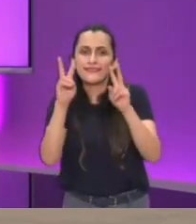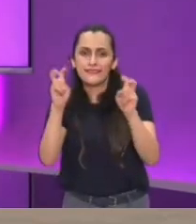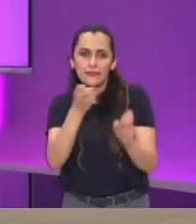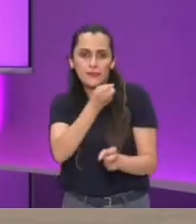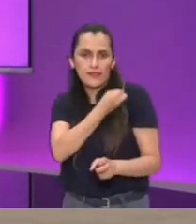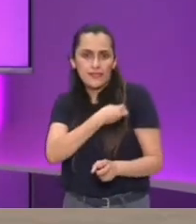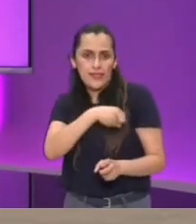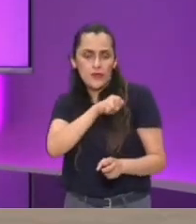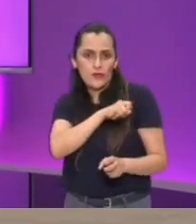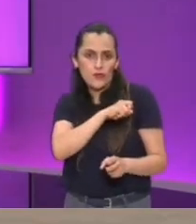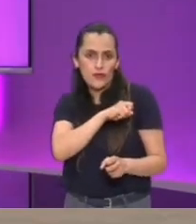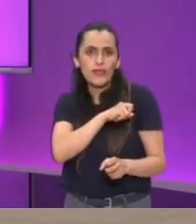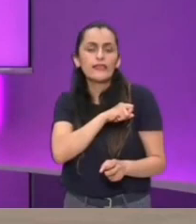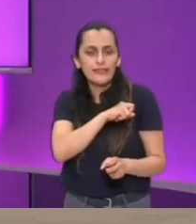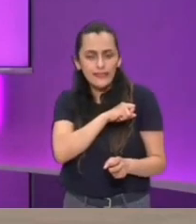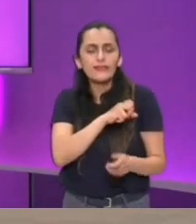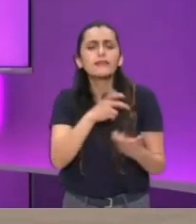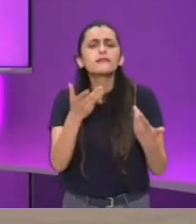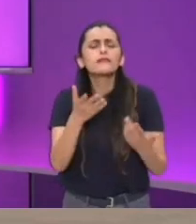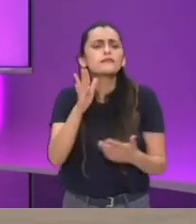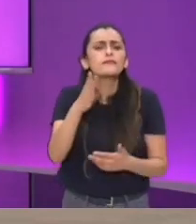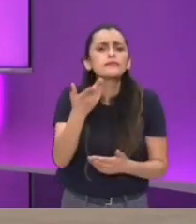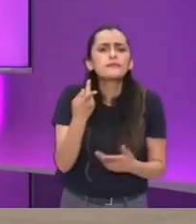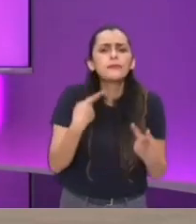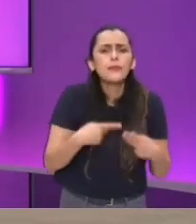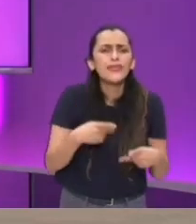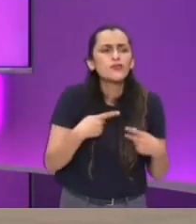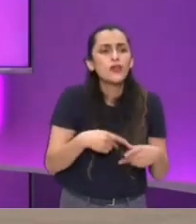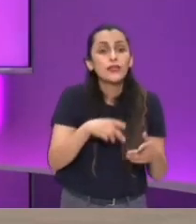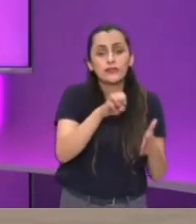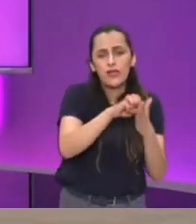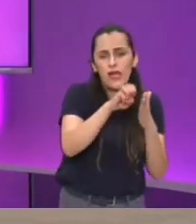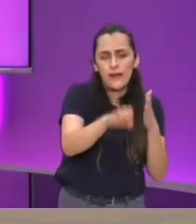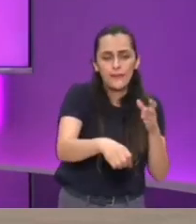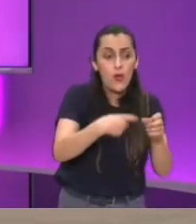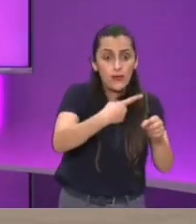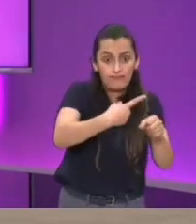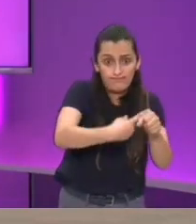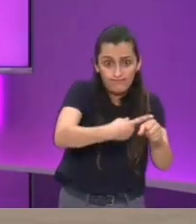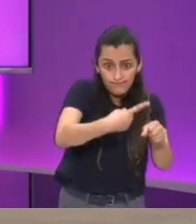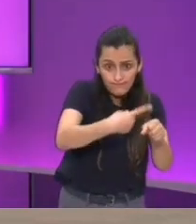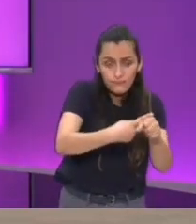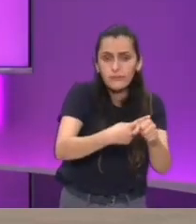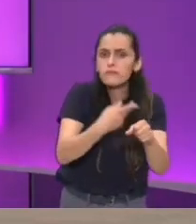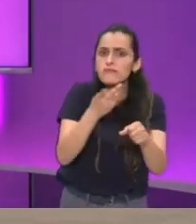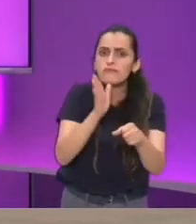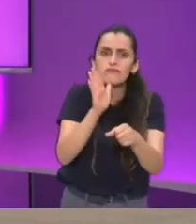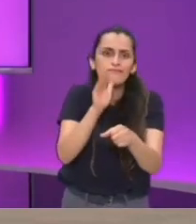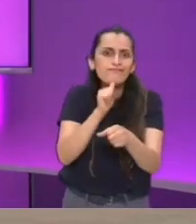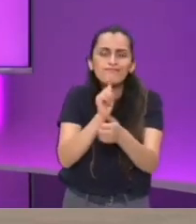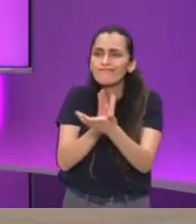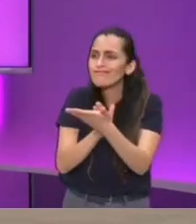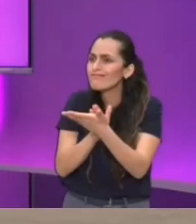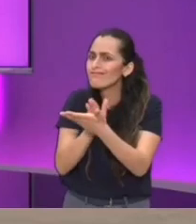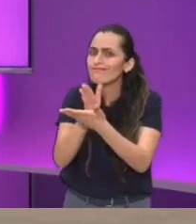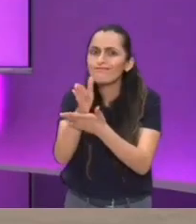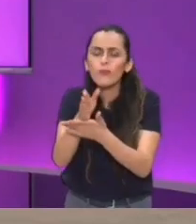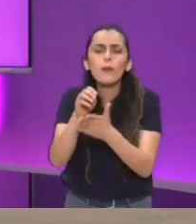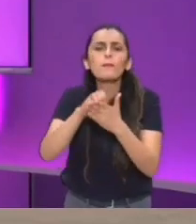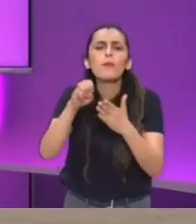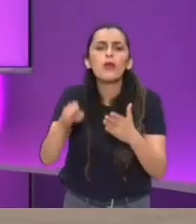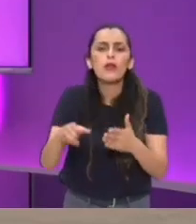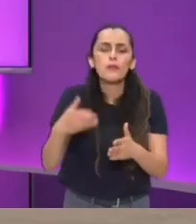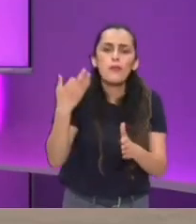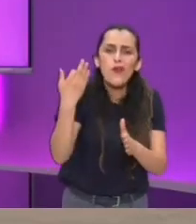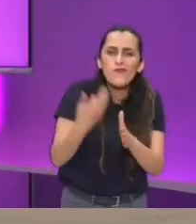en estos momentos con las personas que tienen otro tipo de enfermedades y no están teniendo acceso a ellas, como algún trasplante